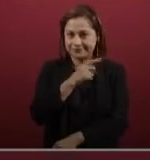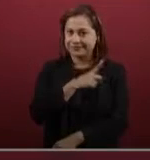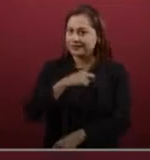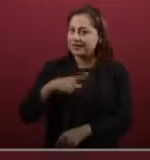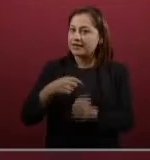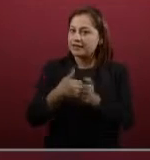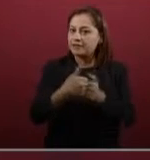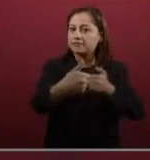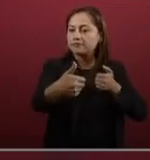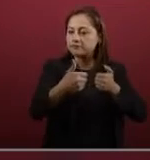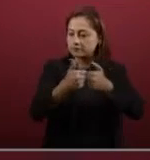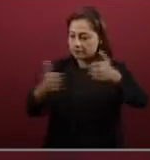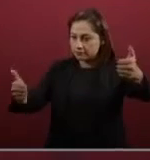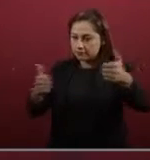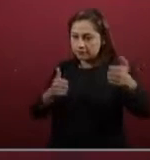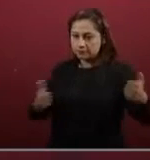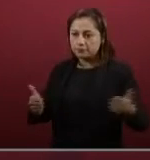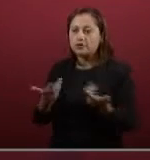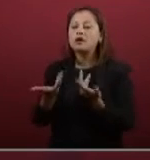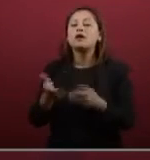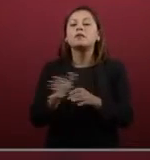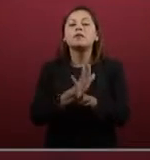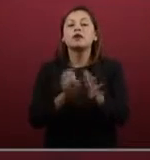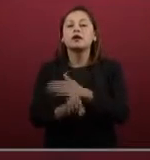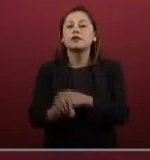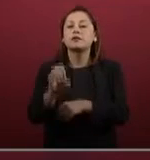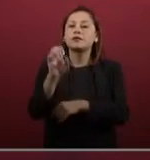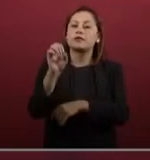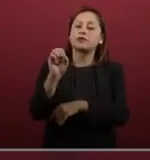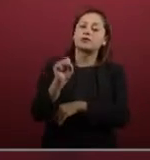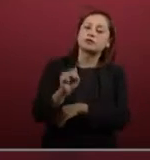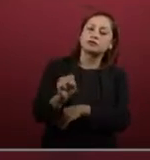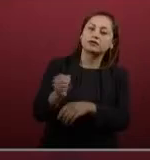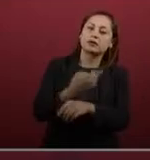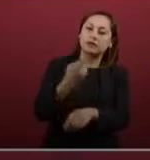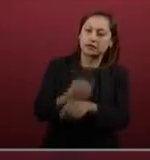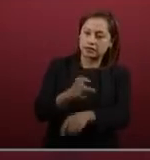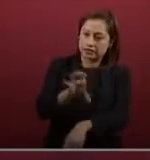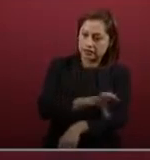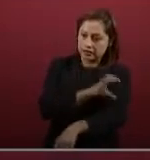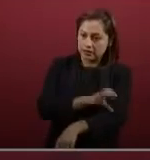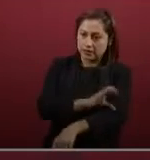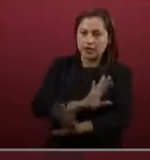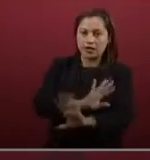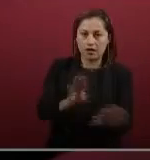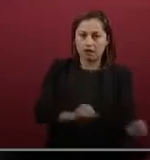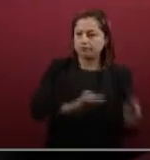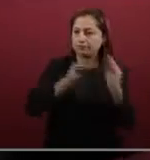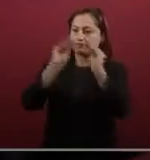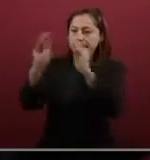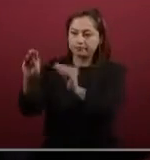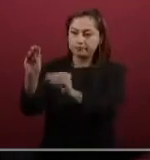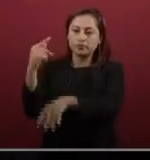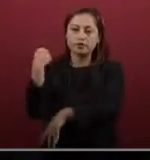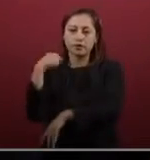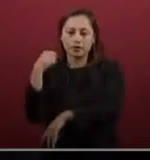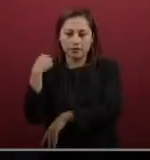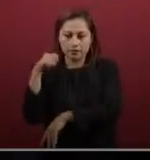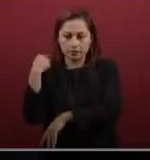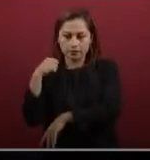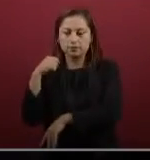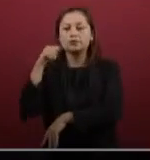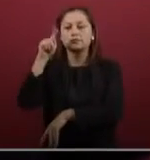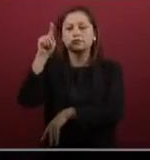como lo está haciendo la Secretaría de Energía, ya está en Tabasco, allá está